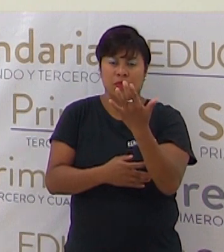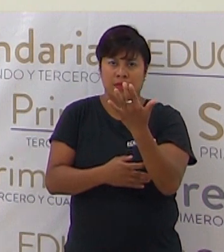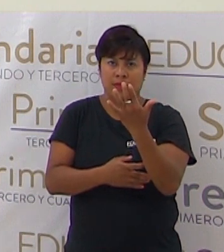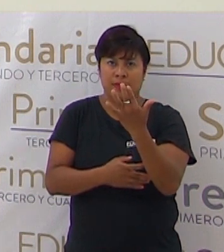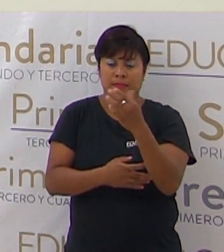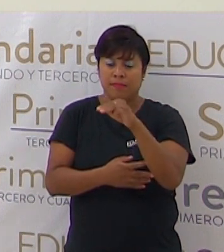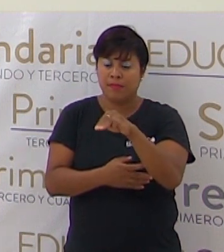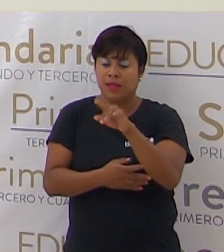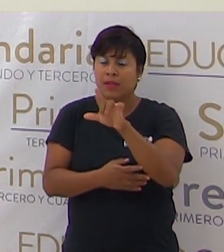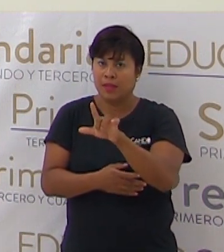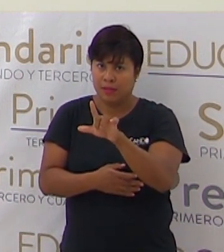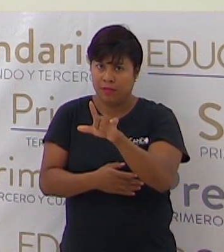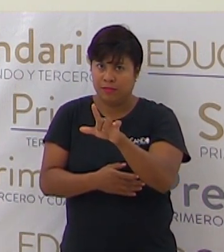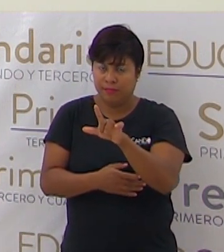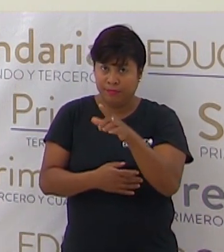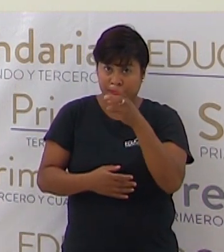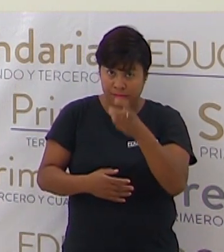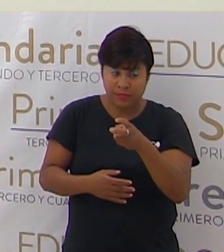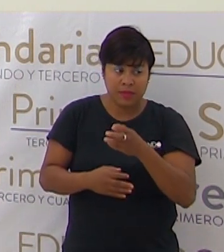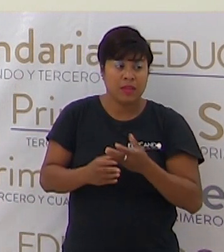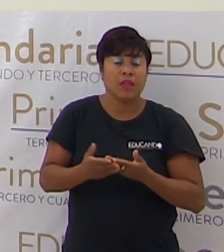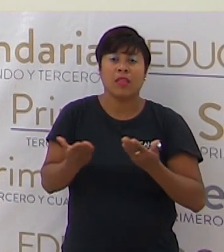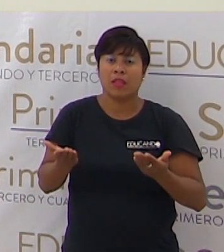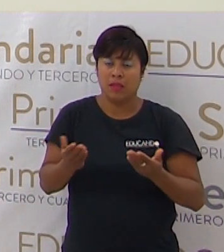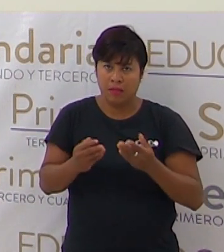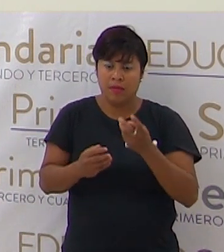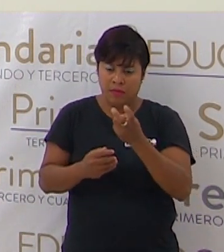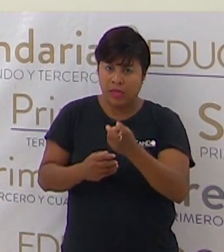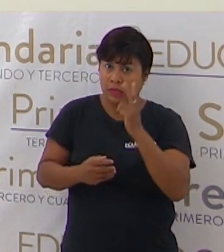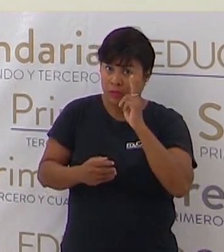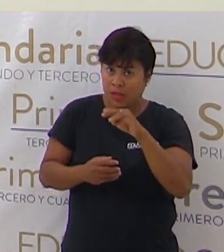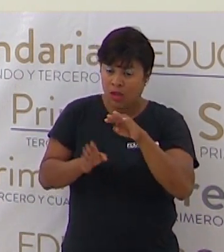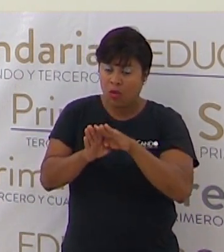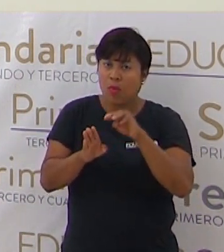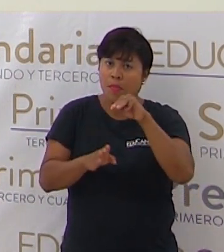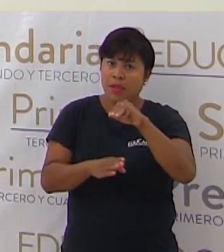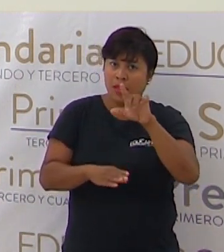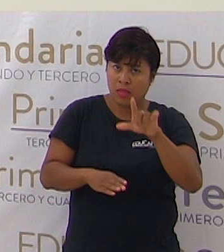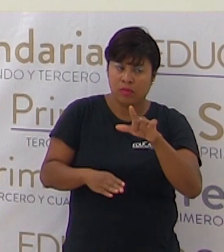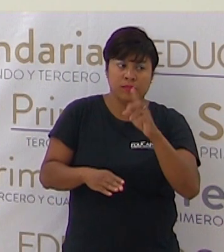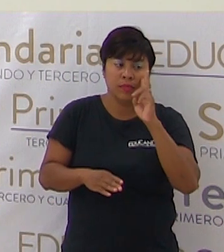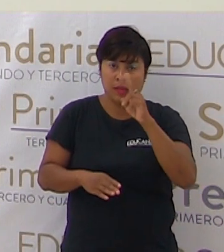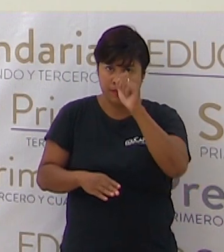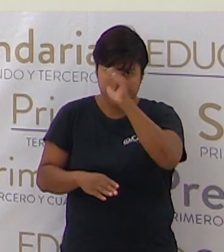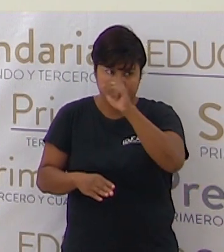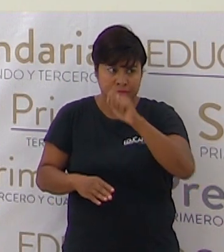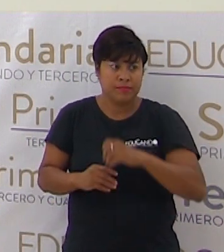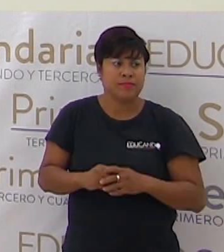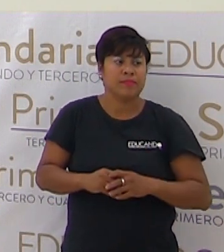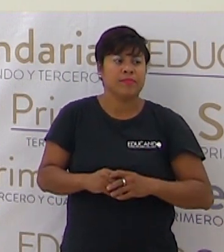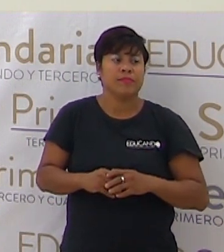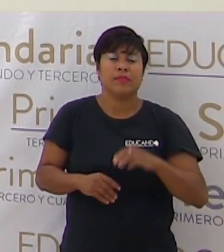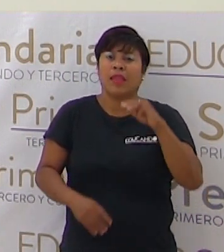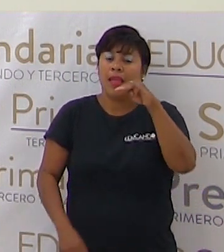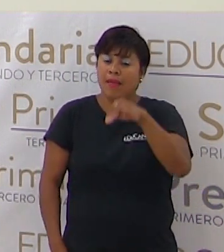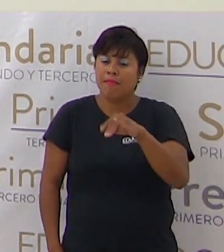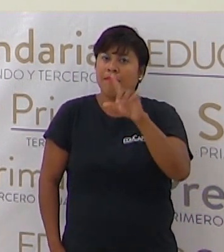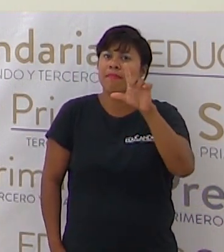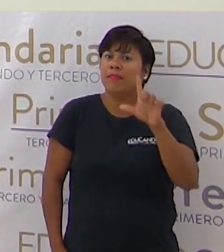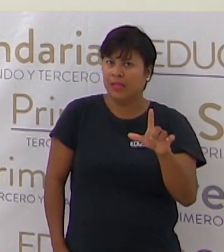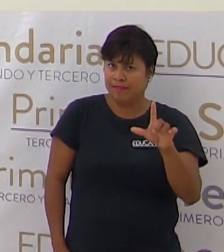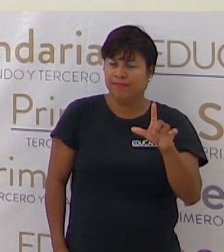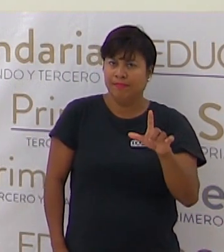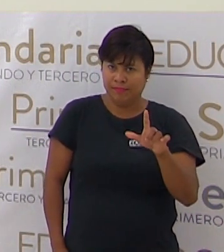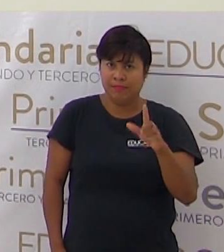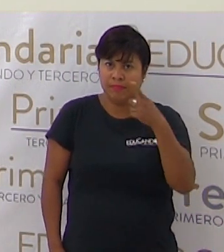250, ¿sí? En este caso serían mililitros, pero bueno, lo voy a escribir para que te vayas familiarizando